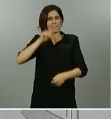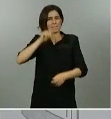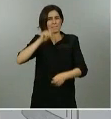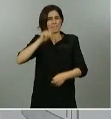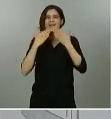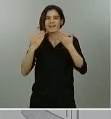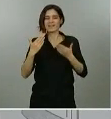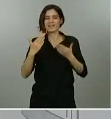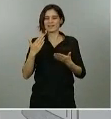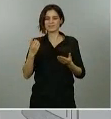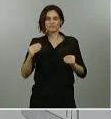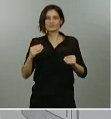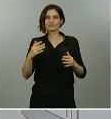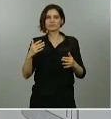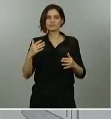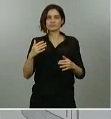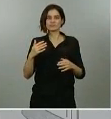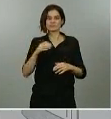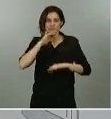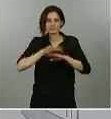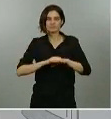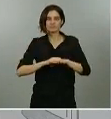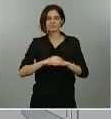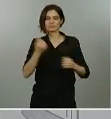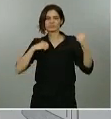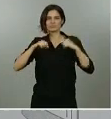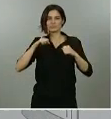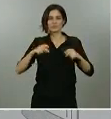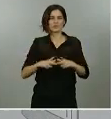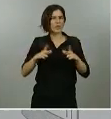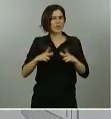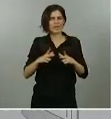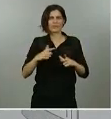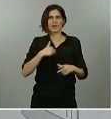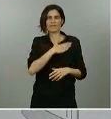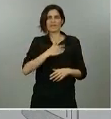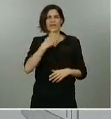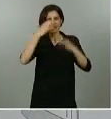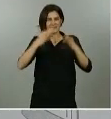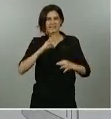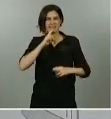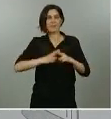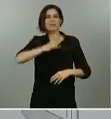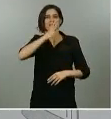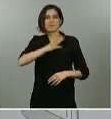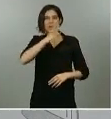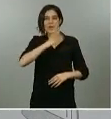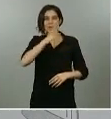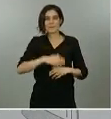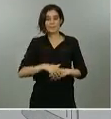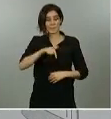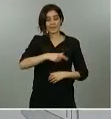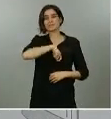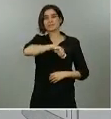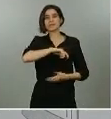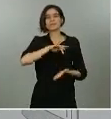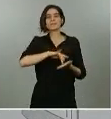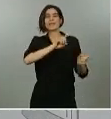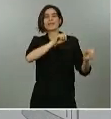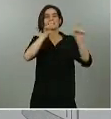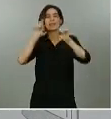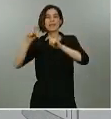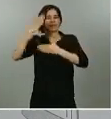de excepcional. Nuestro país, España, ha sido el país del mundo donde la limitación de la movilidad se ha seguido con mayor disciplina.